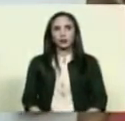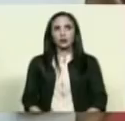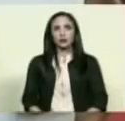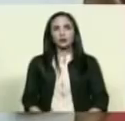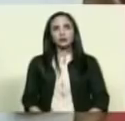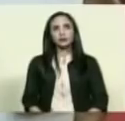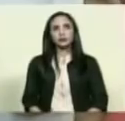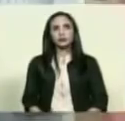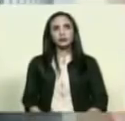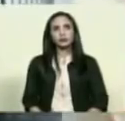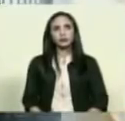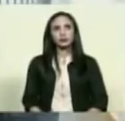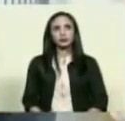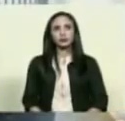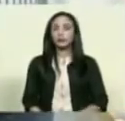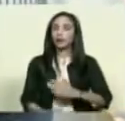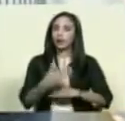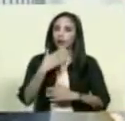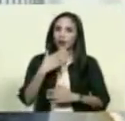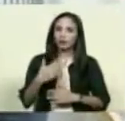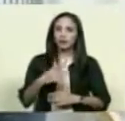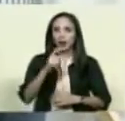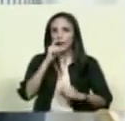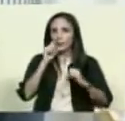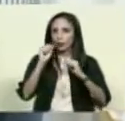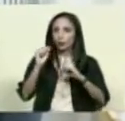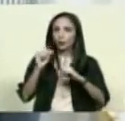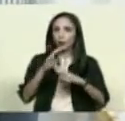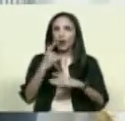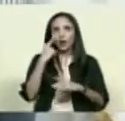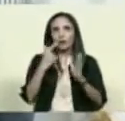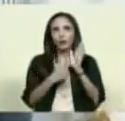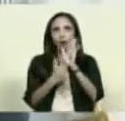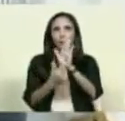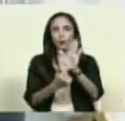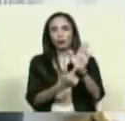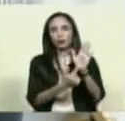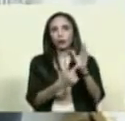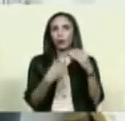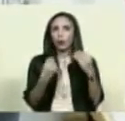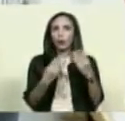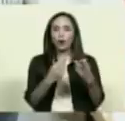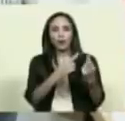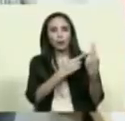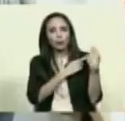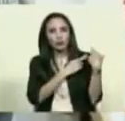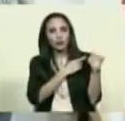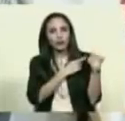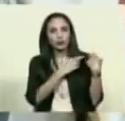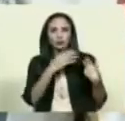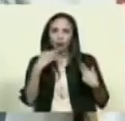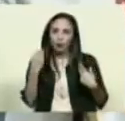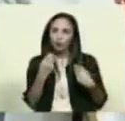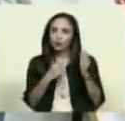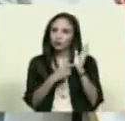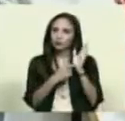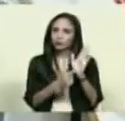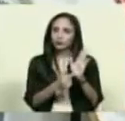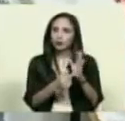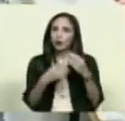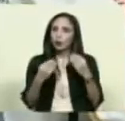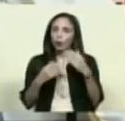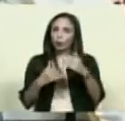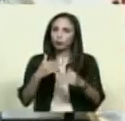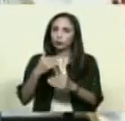Gracias, presidente, en verdad, y con este ímpetu, con estas ganas, pero además con este agradecimiento y este compromiso generacional de poder construir